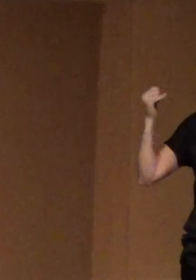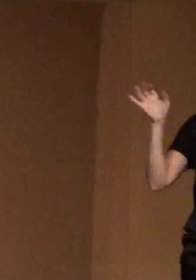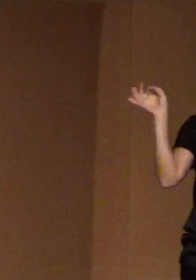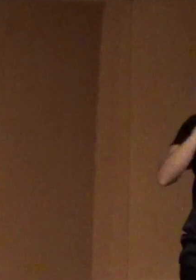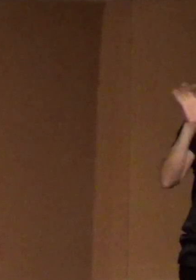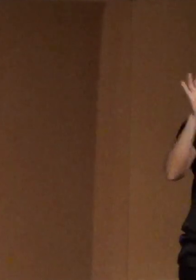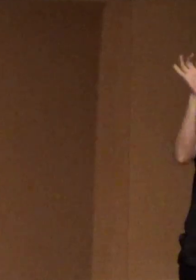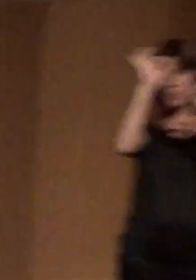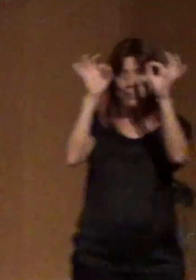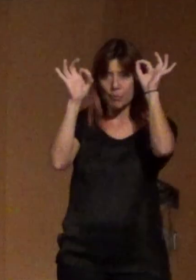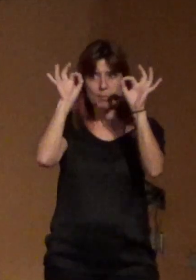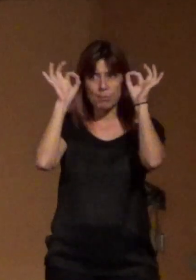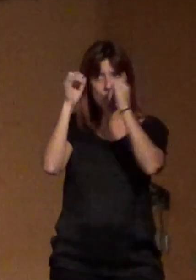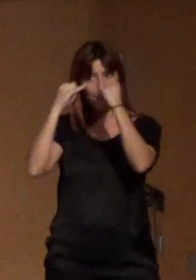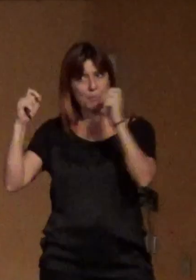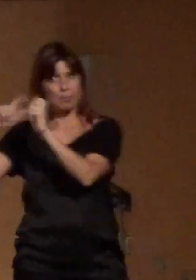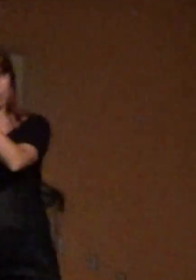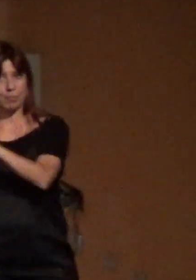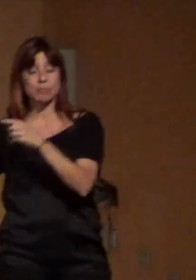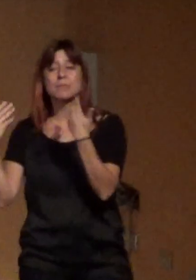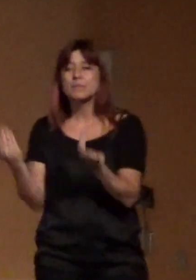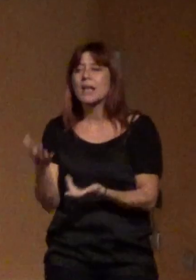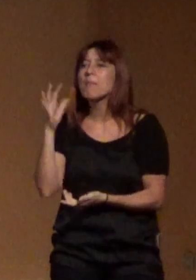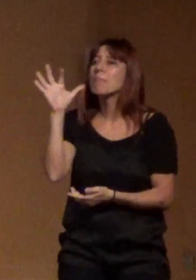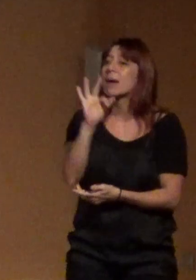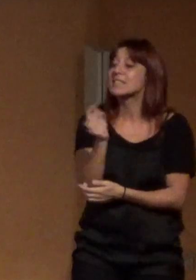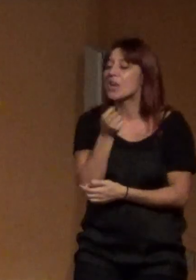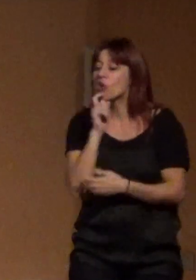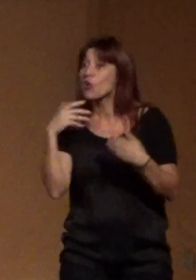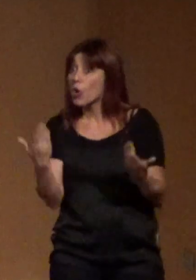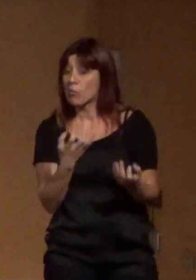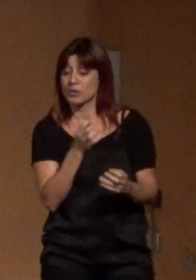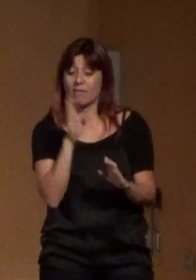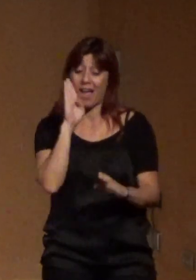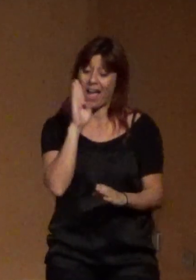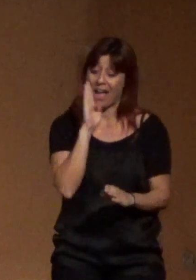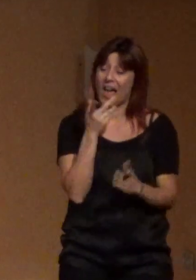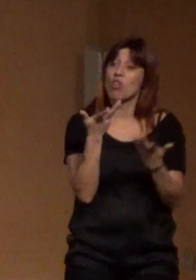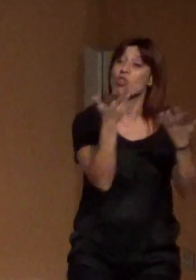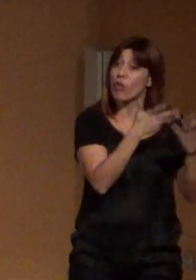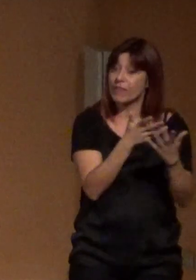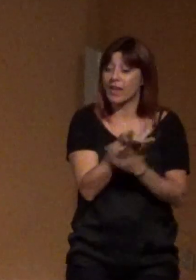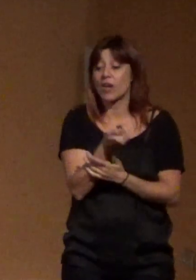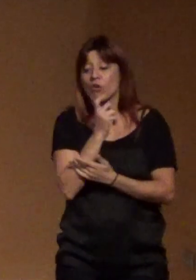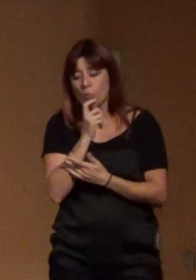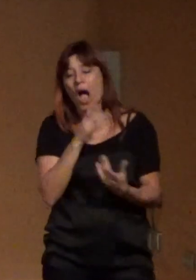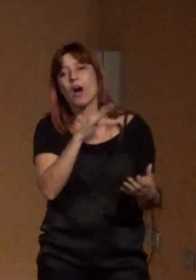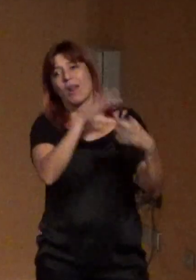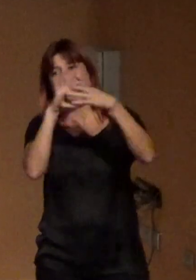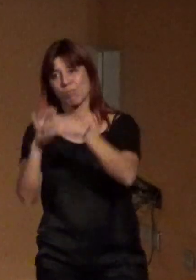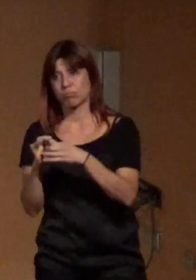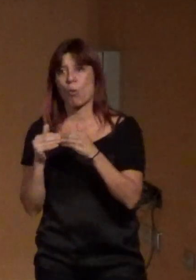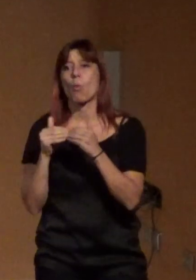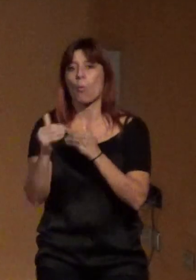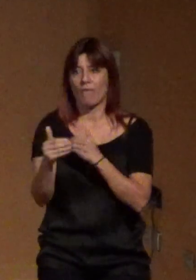evocados P300. Y luego el cómo es juntando el cuándo y el dónde, con áreas de técnicas de resolución espacial y temporal.